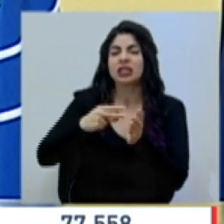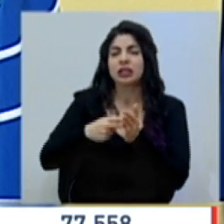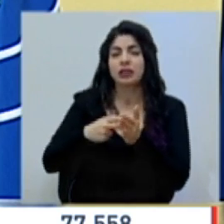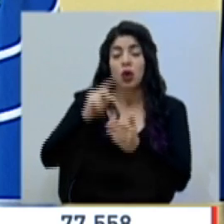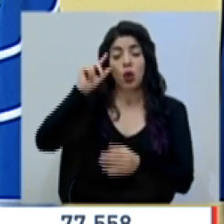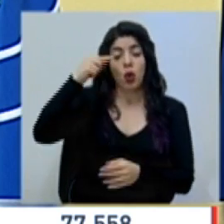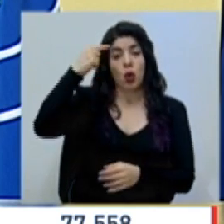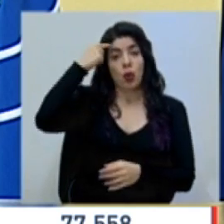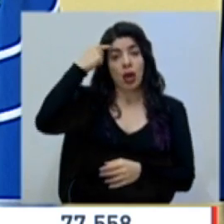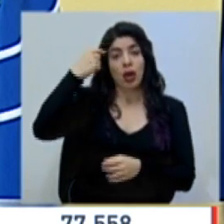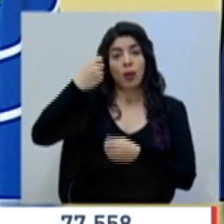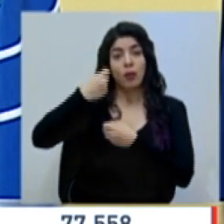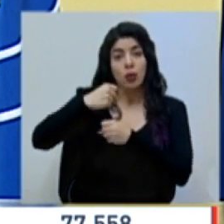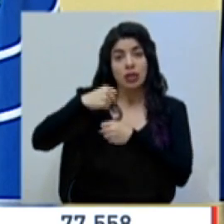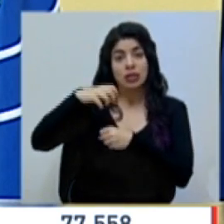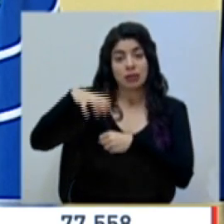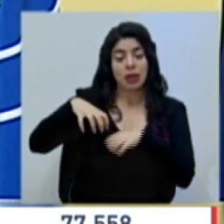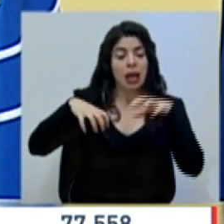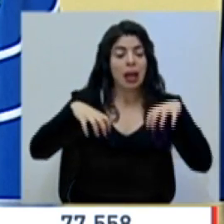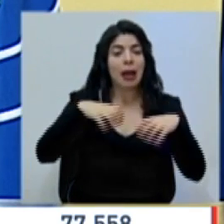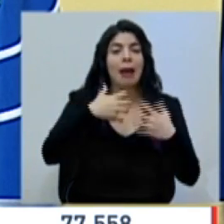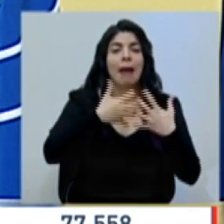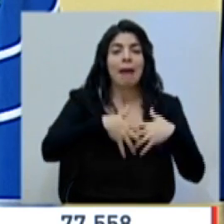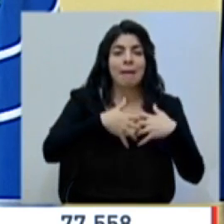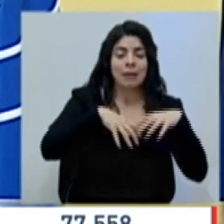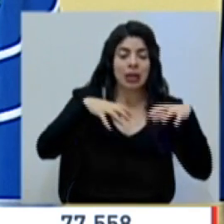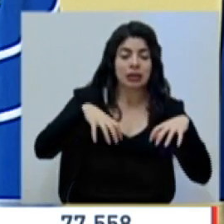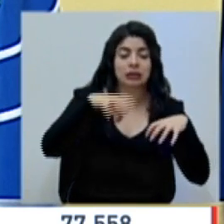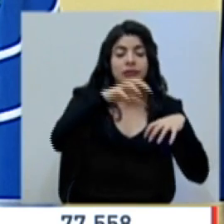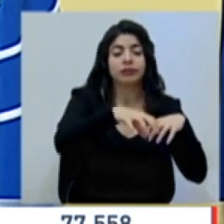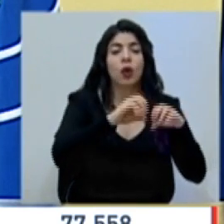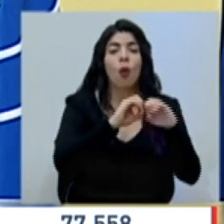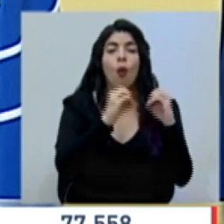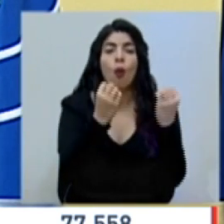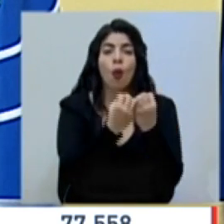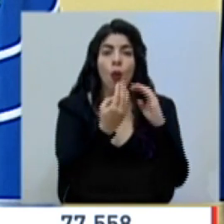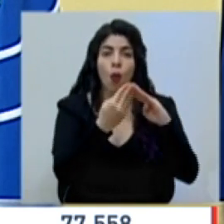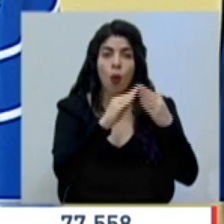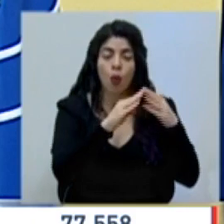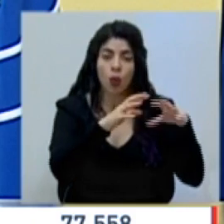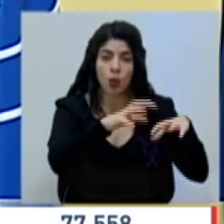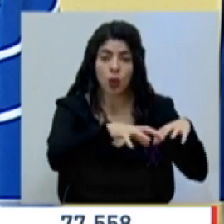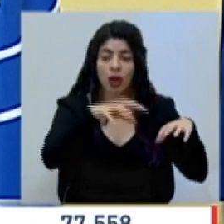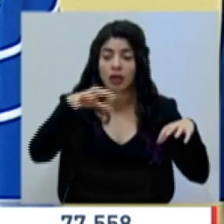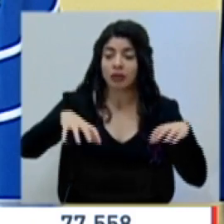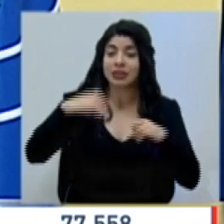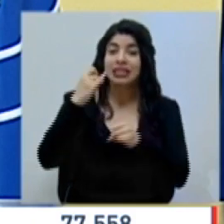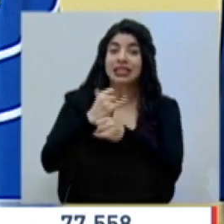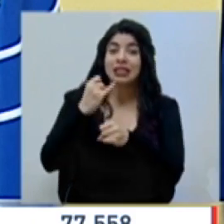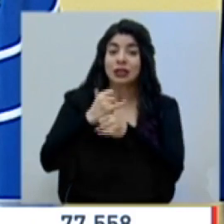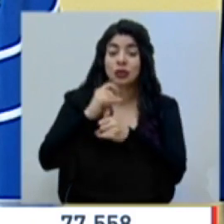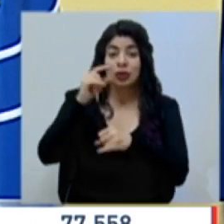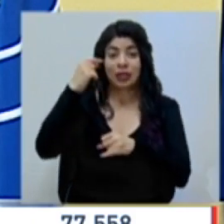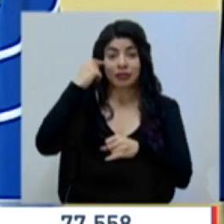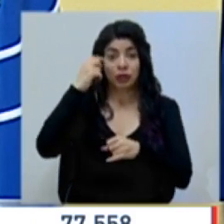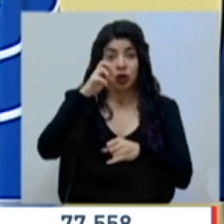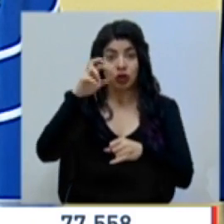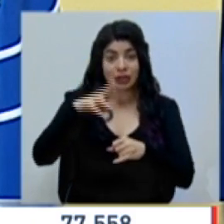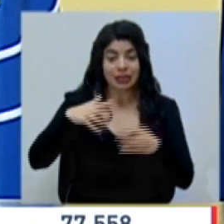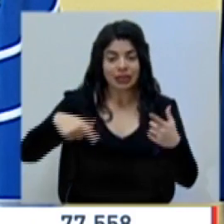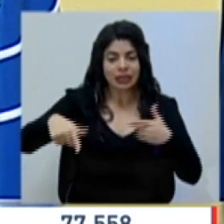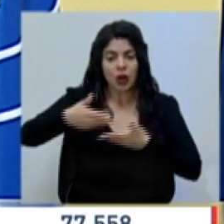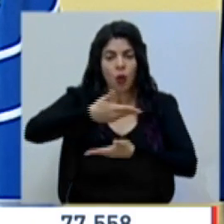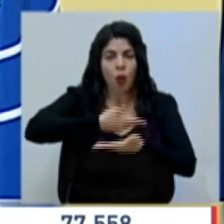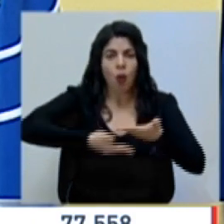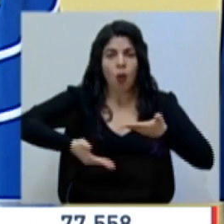entre gobiernos locales, empresa privada, organizaciones comunitarias e instituciones del Estado